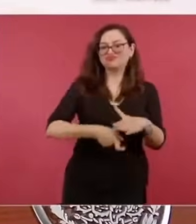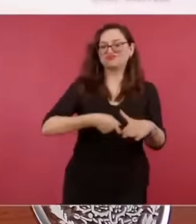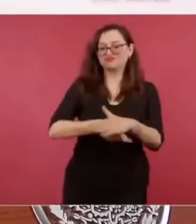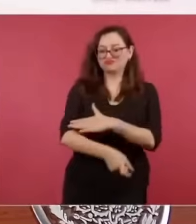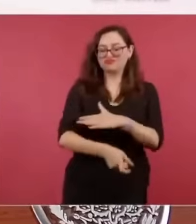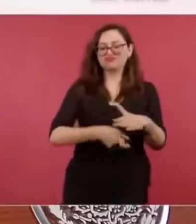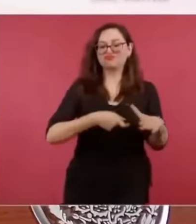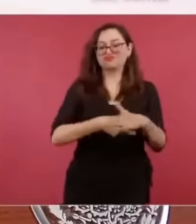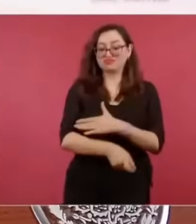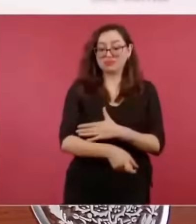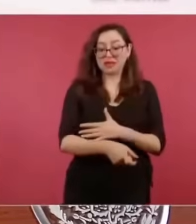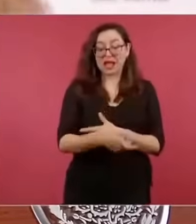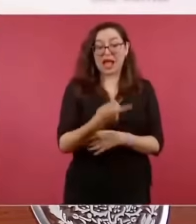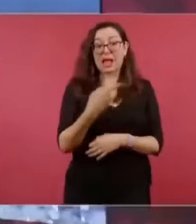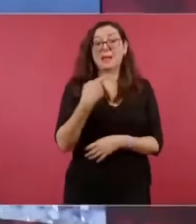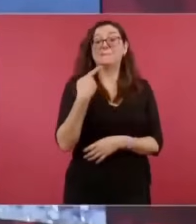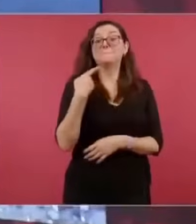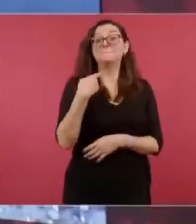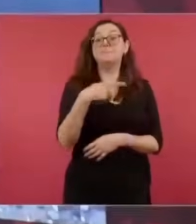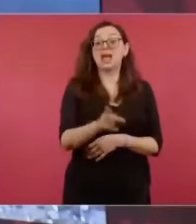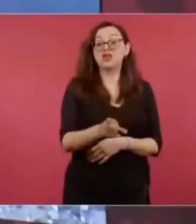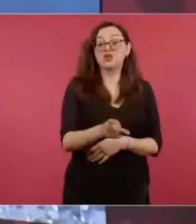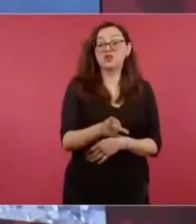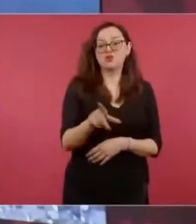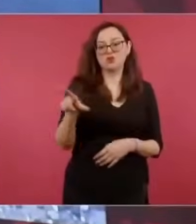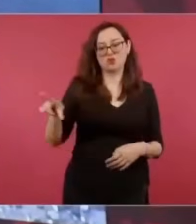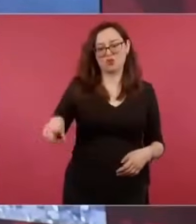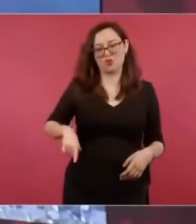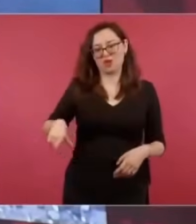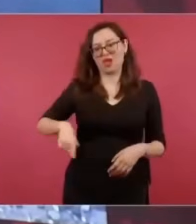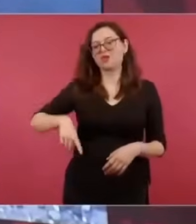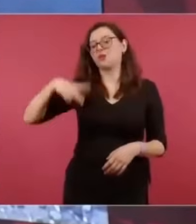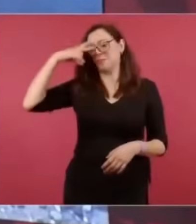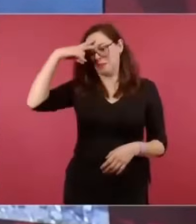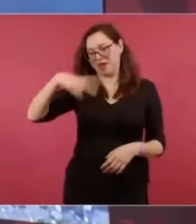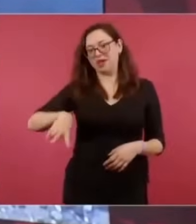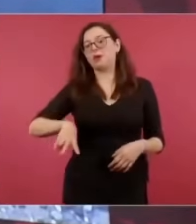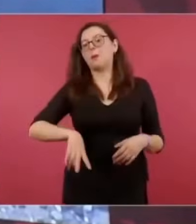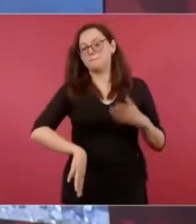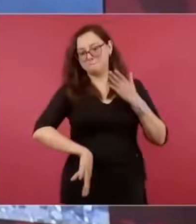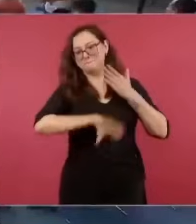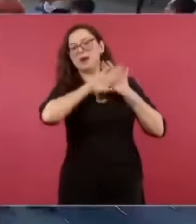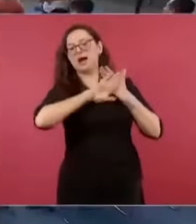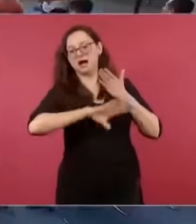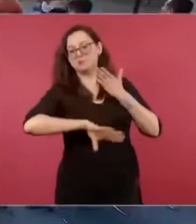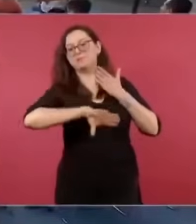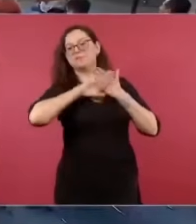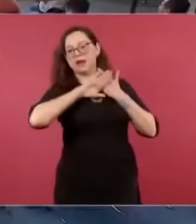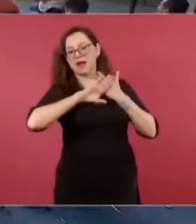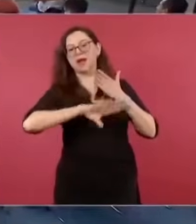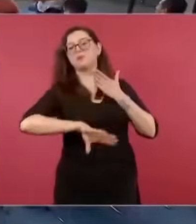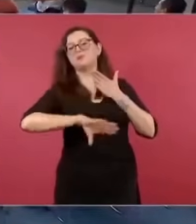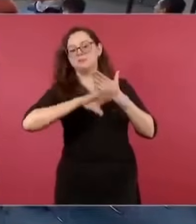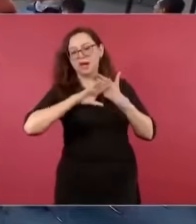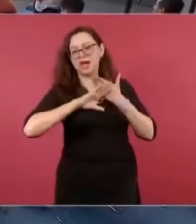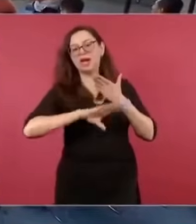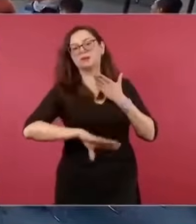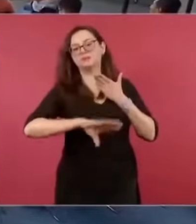para que nos estén atacando a nosotros desde Estados Unidos.